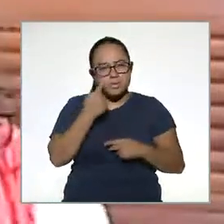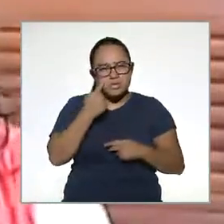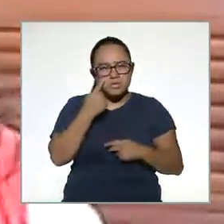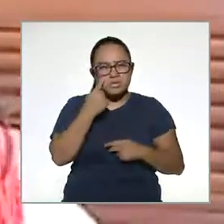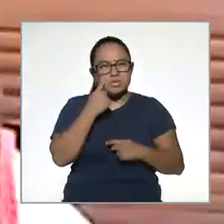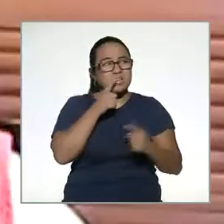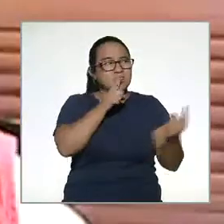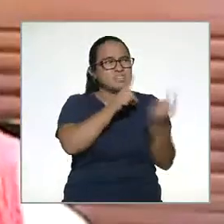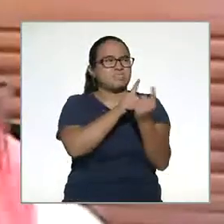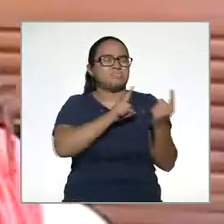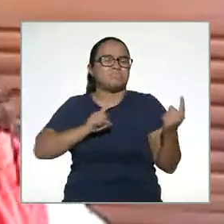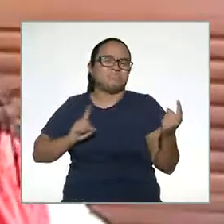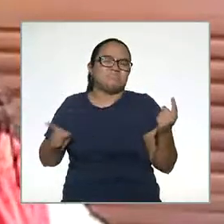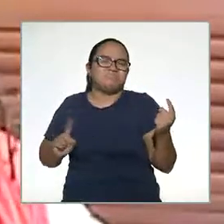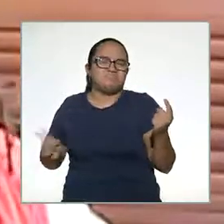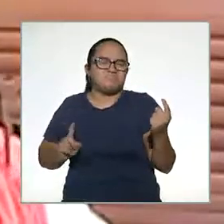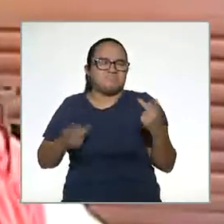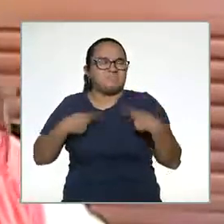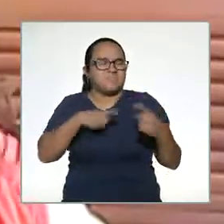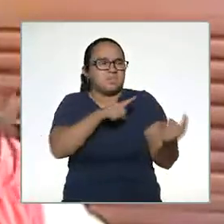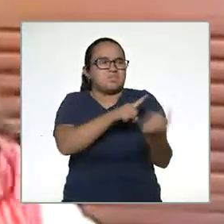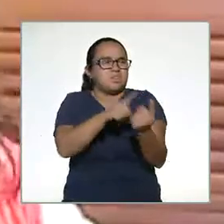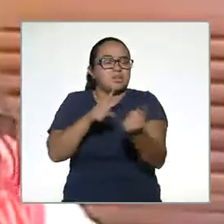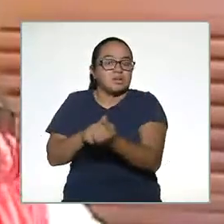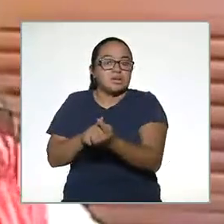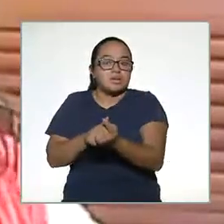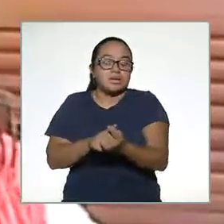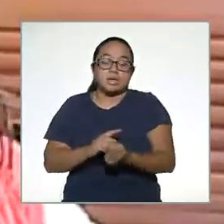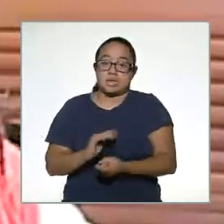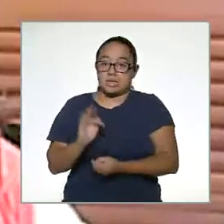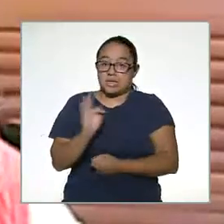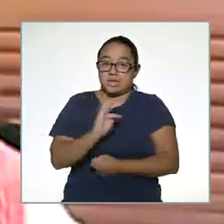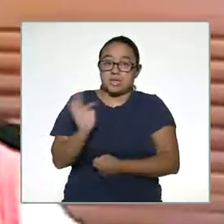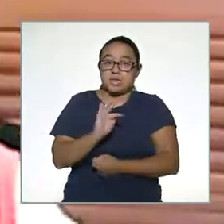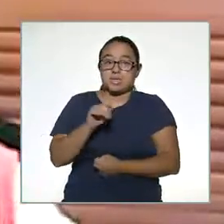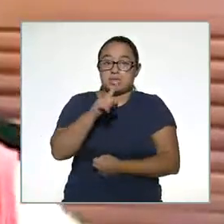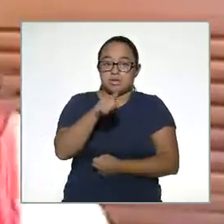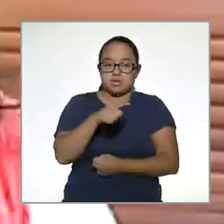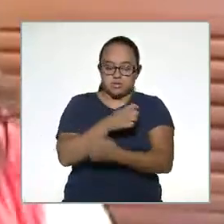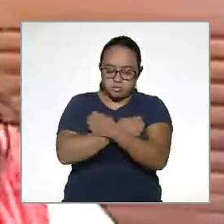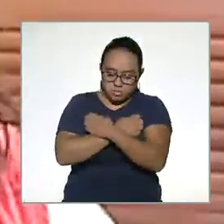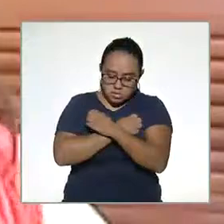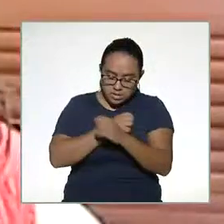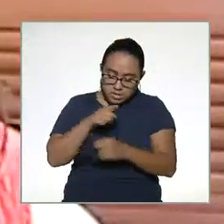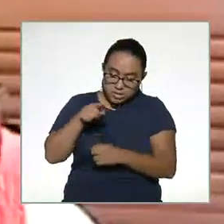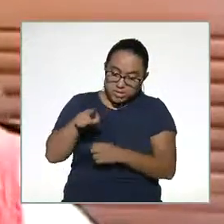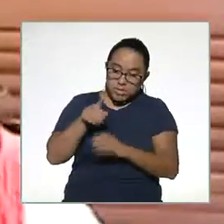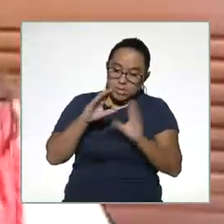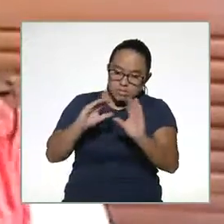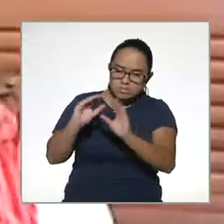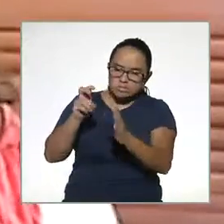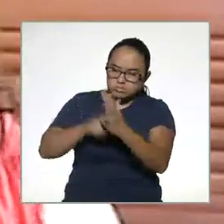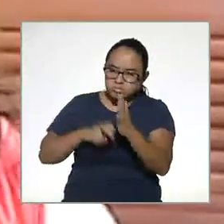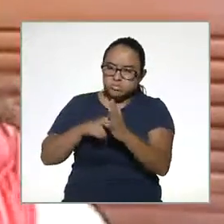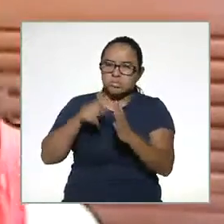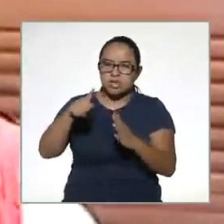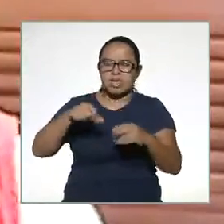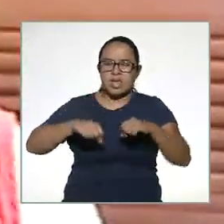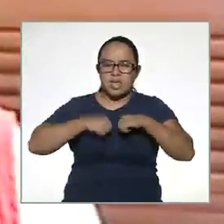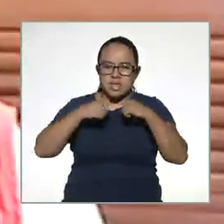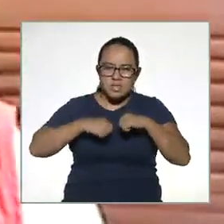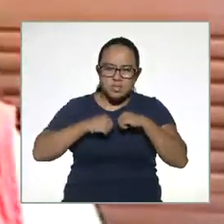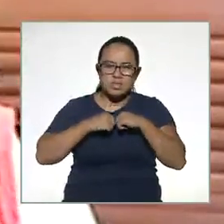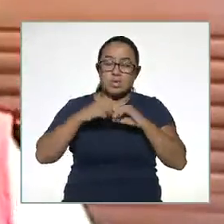introvertidos. Entonces, es muy posible que estés educando a un adolescente o a un niño o a una persona